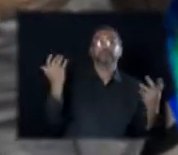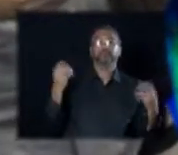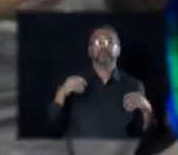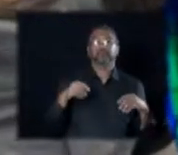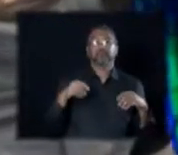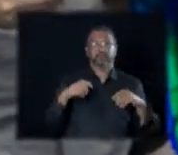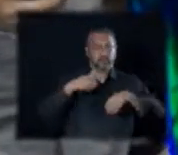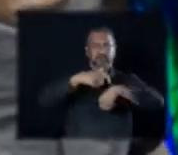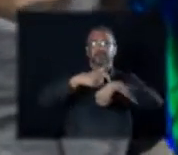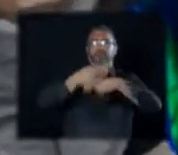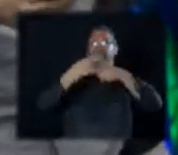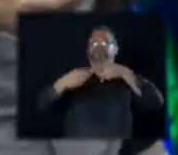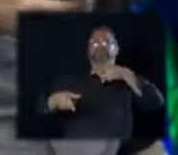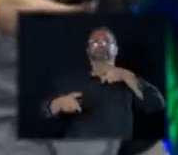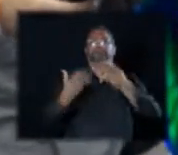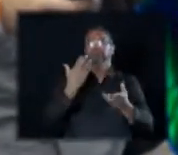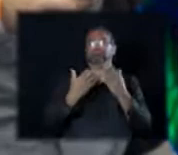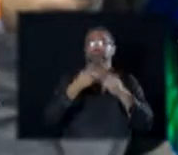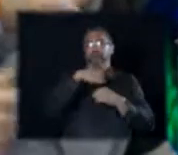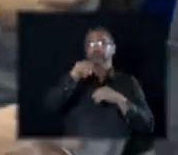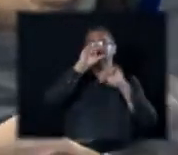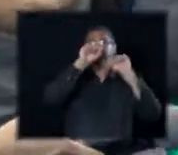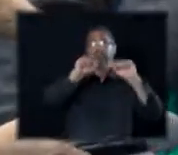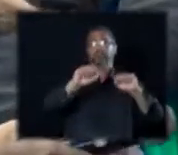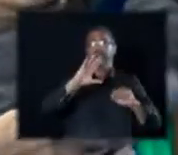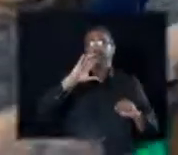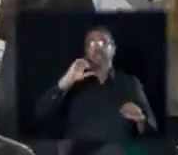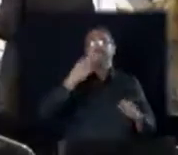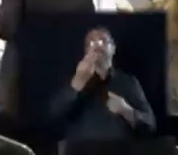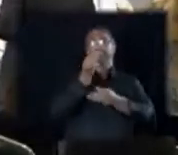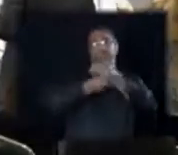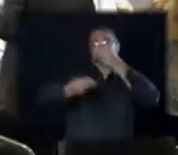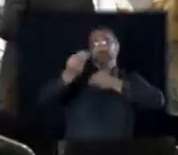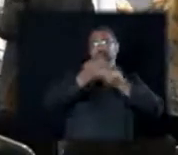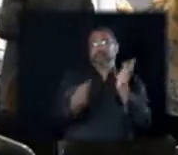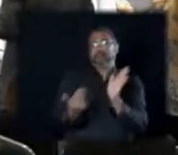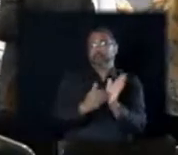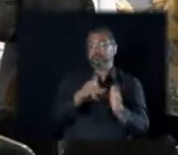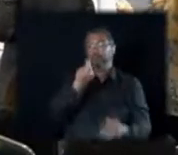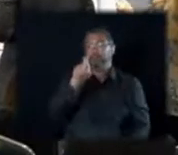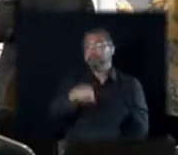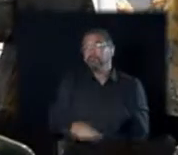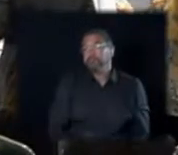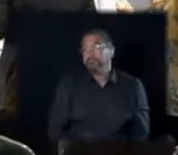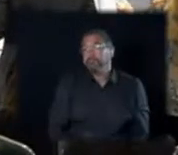that in a short period of time they might recover liquidity?